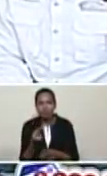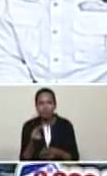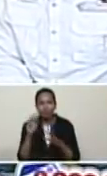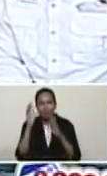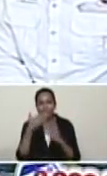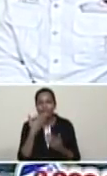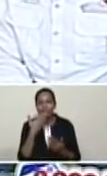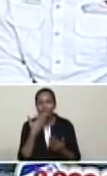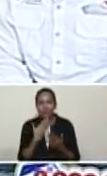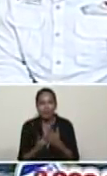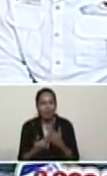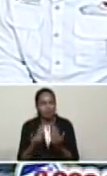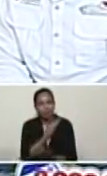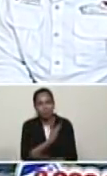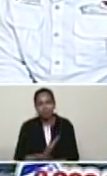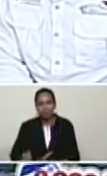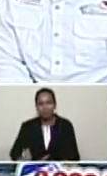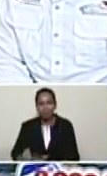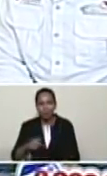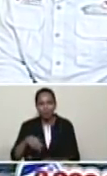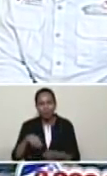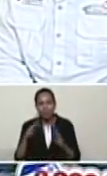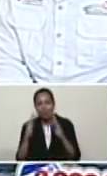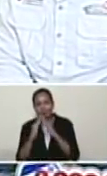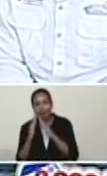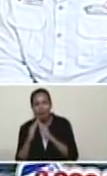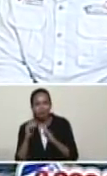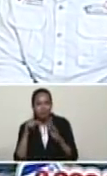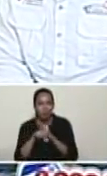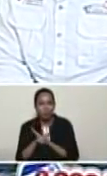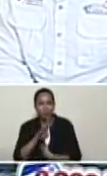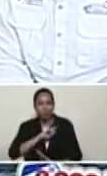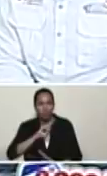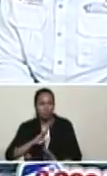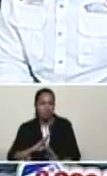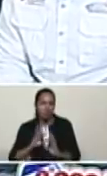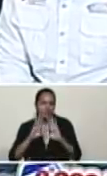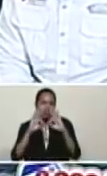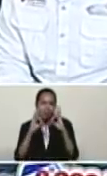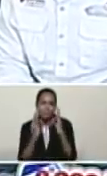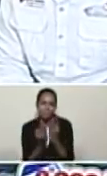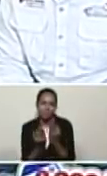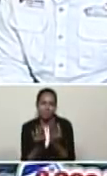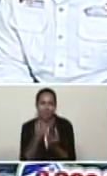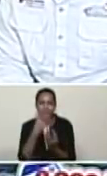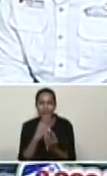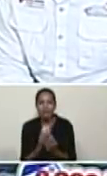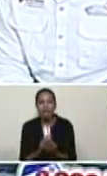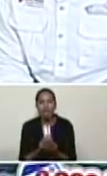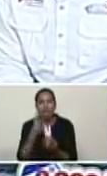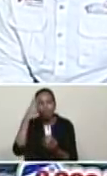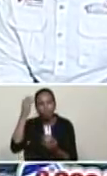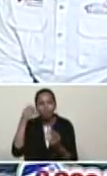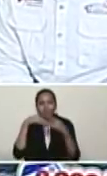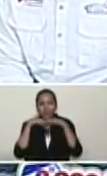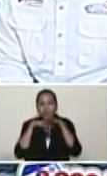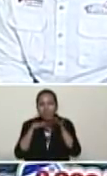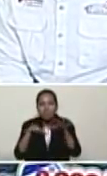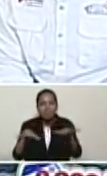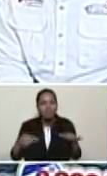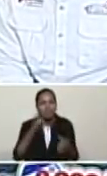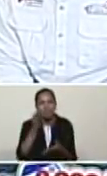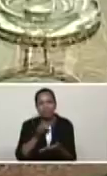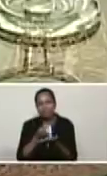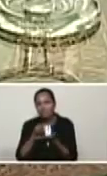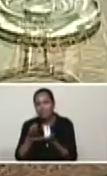Gracias, presidente, por este hogar, para mí y para mi familia. Que Dios me lo bendiga y que siempre siga